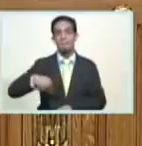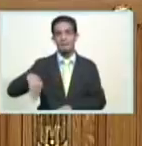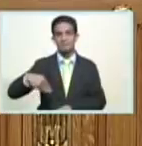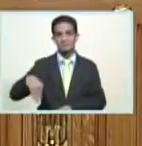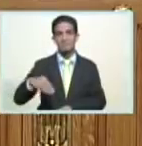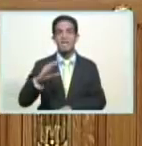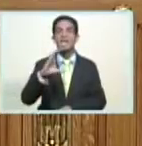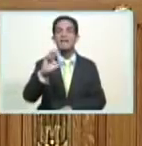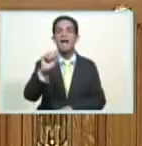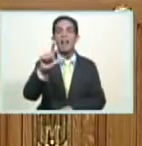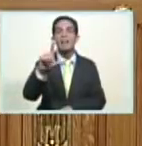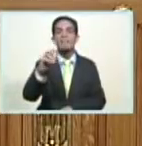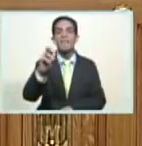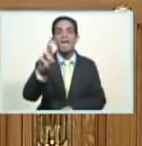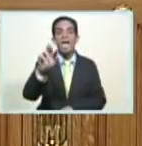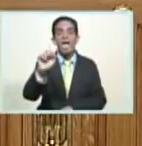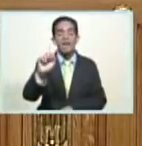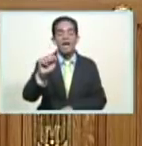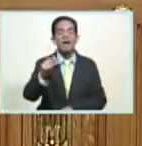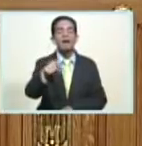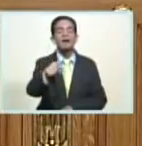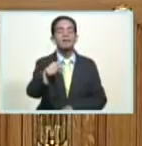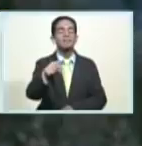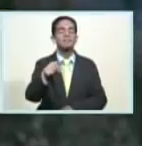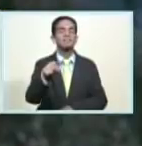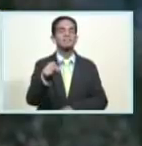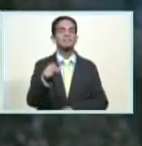Sorprendente, porque era la democracia cristiana más reaccionaria.